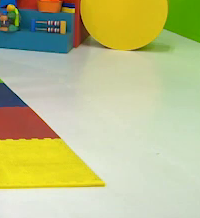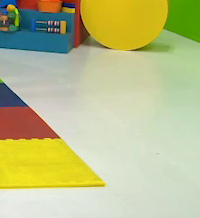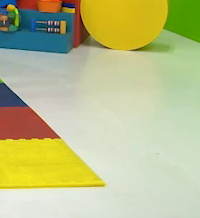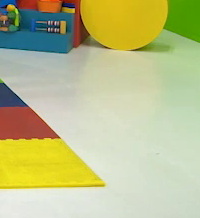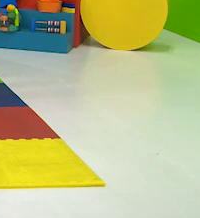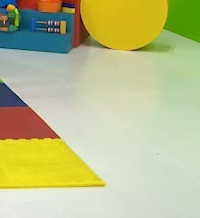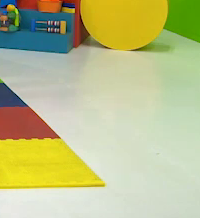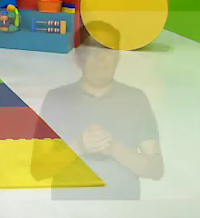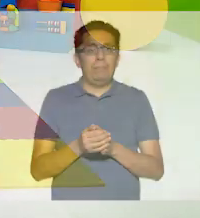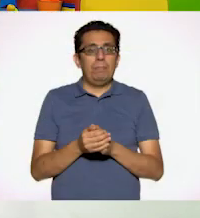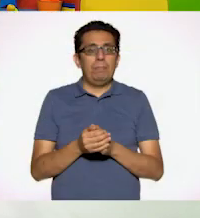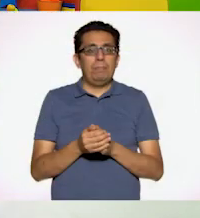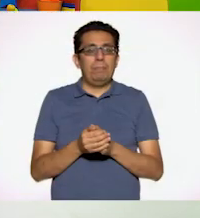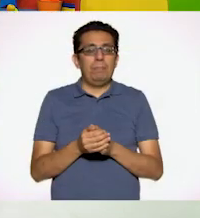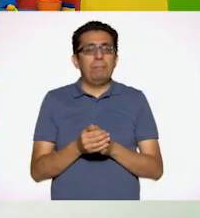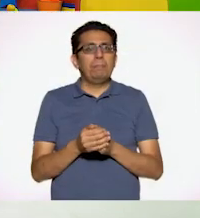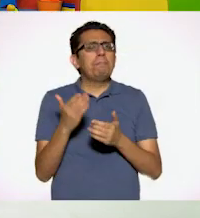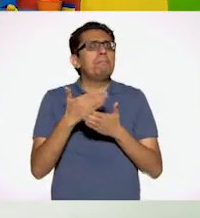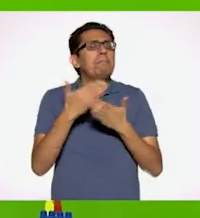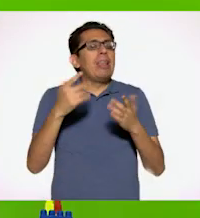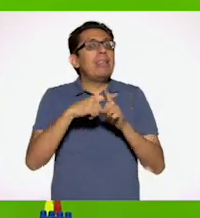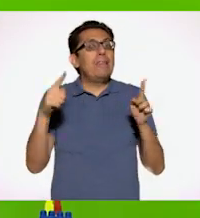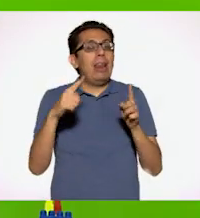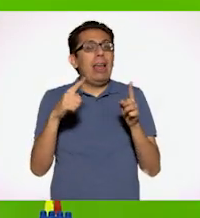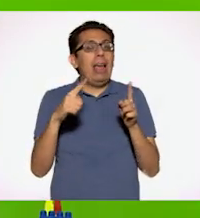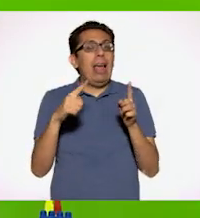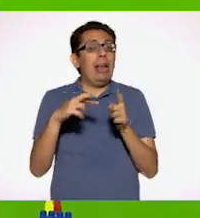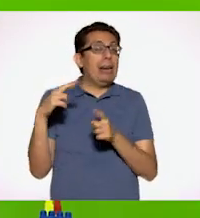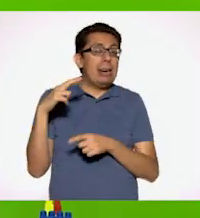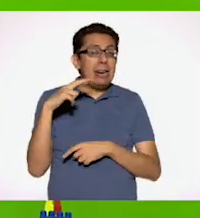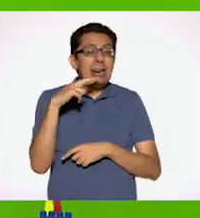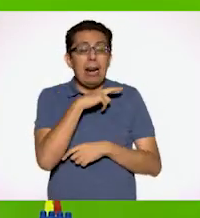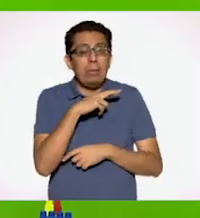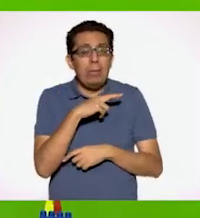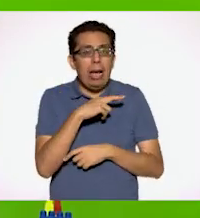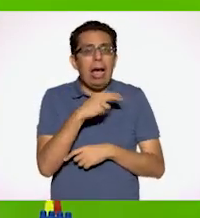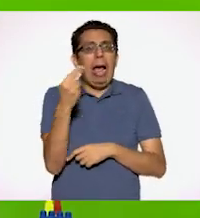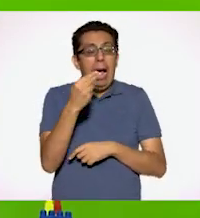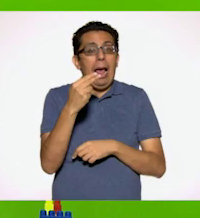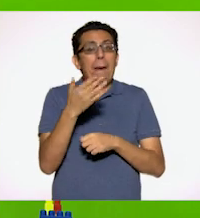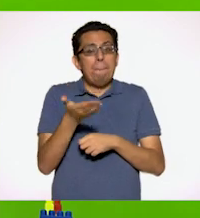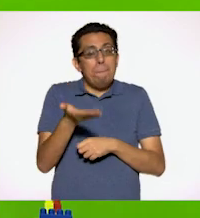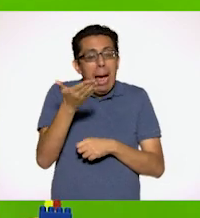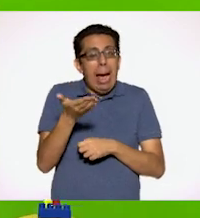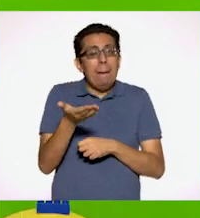¿Y si fueran los golpes rápido? Tendríamos que hacerlos más pequeños.